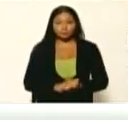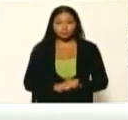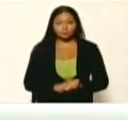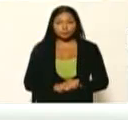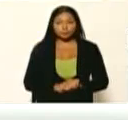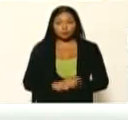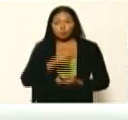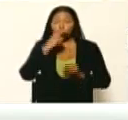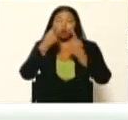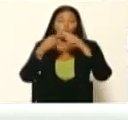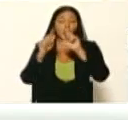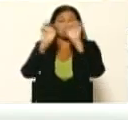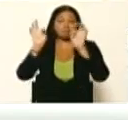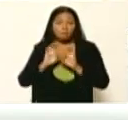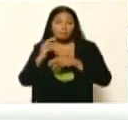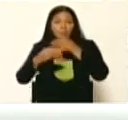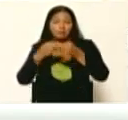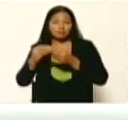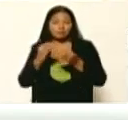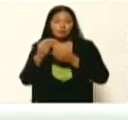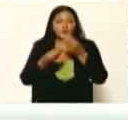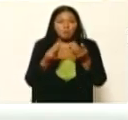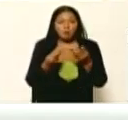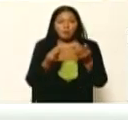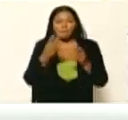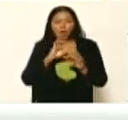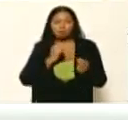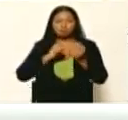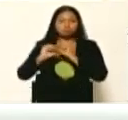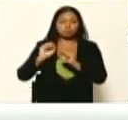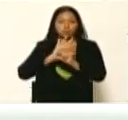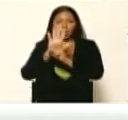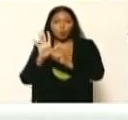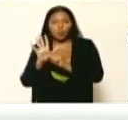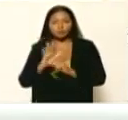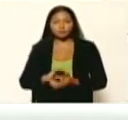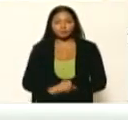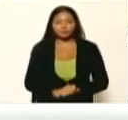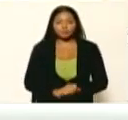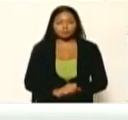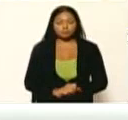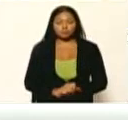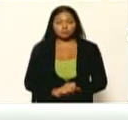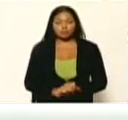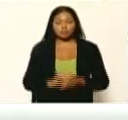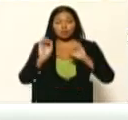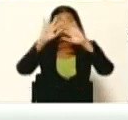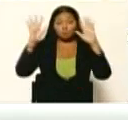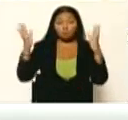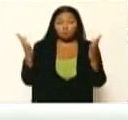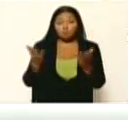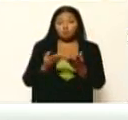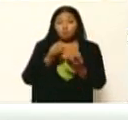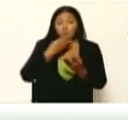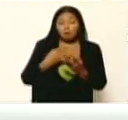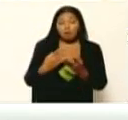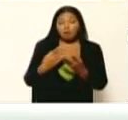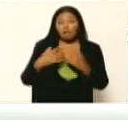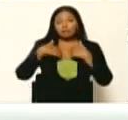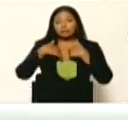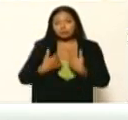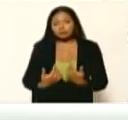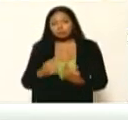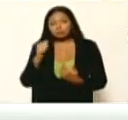No hay otro método que sobreviva en el mundo. En el mundo, bueno, el